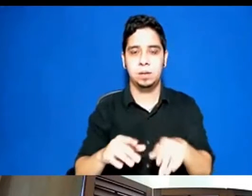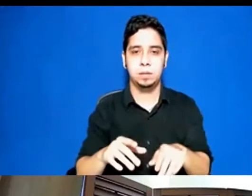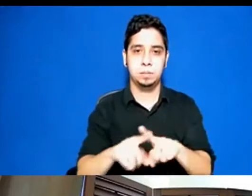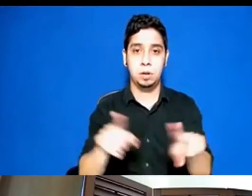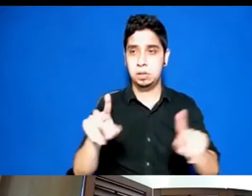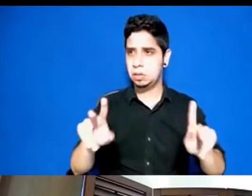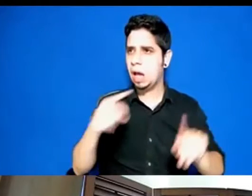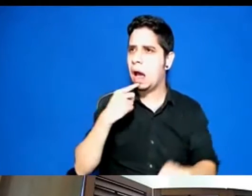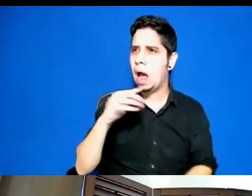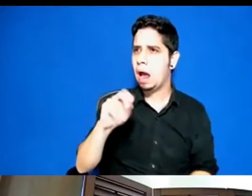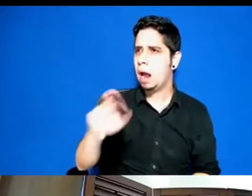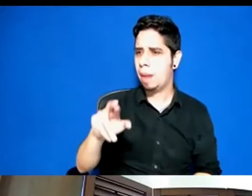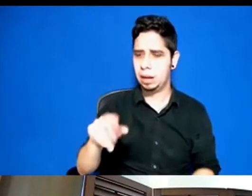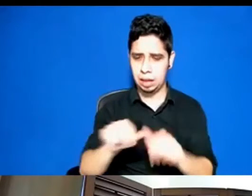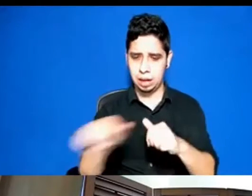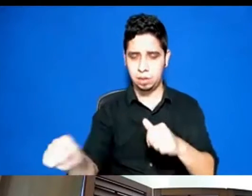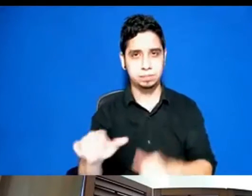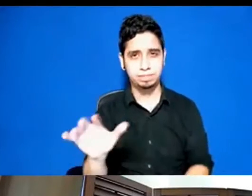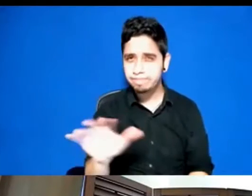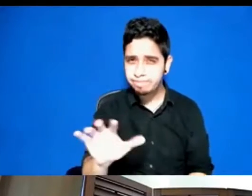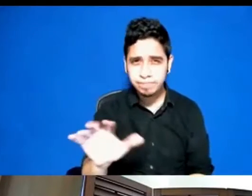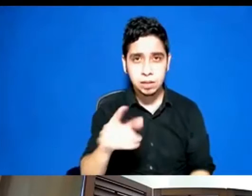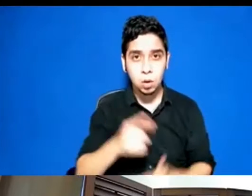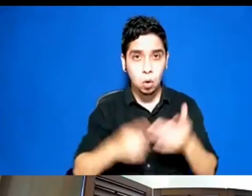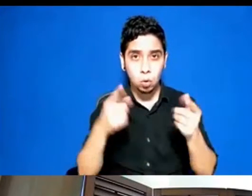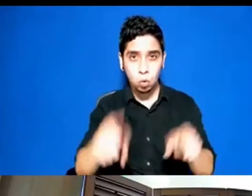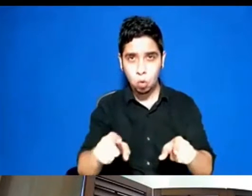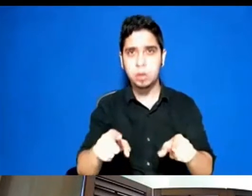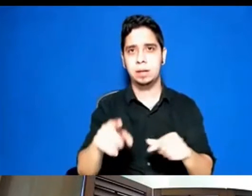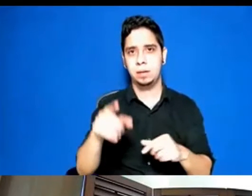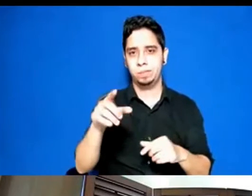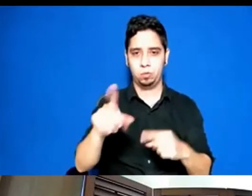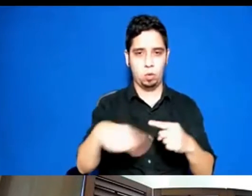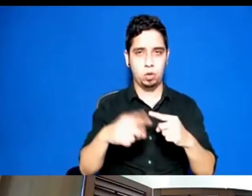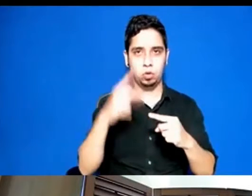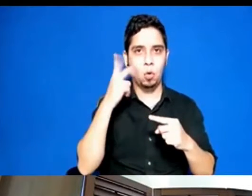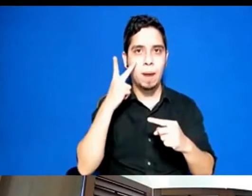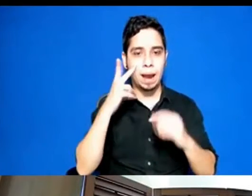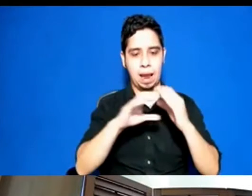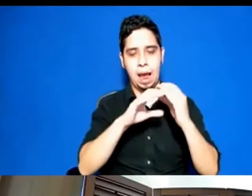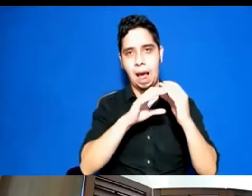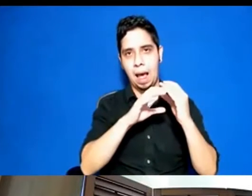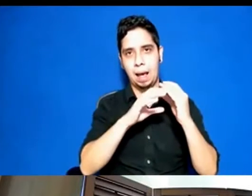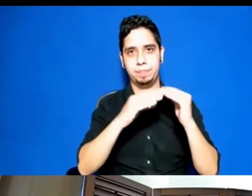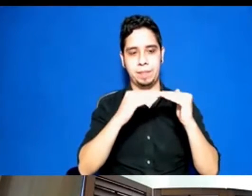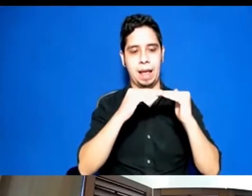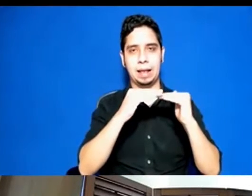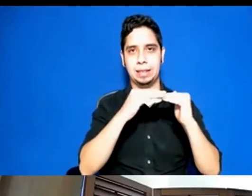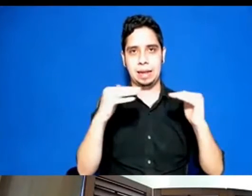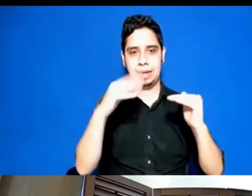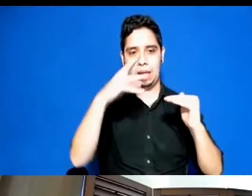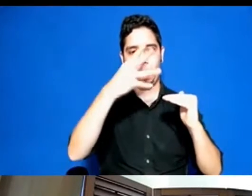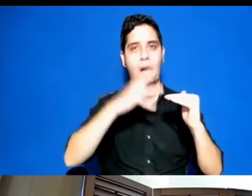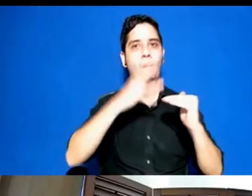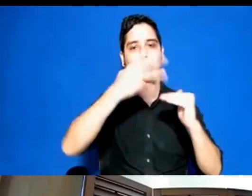está lejos. No, por la alcantarilla baja. ¿Y dónde llega esa alcantarilla? al mar. Así que todo